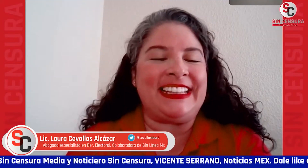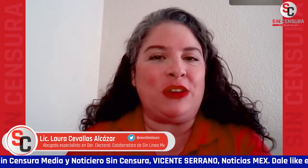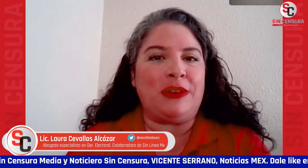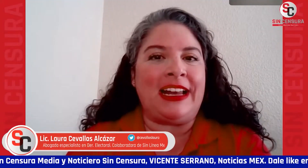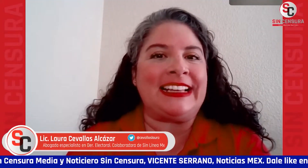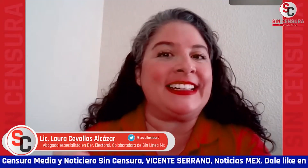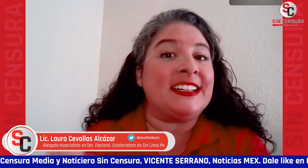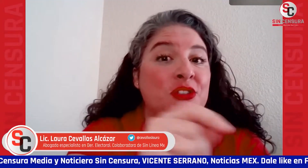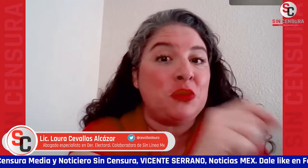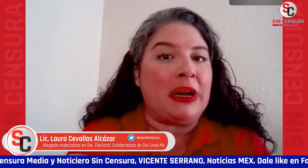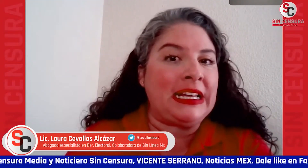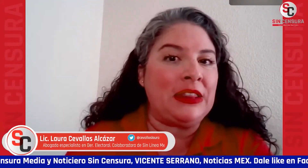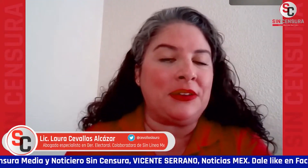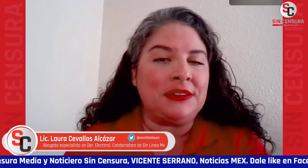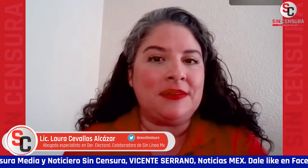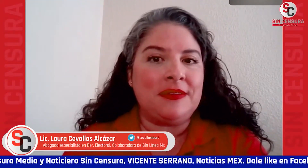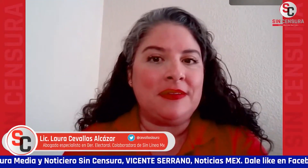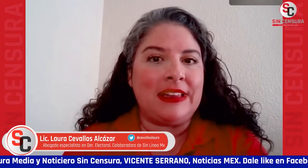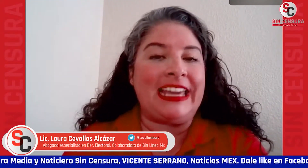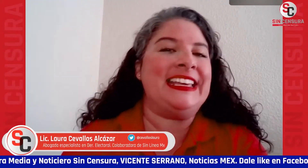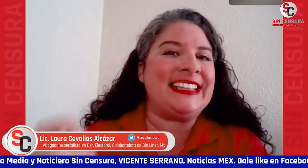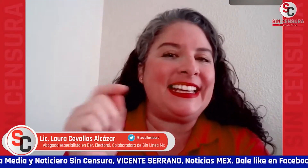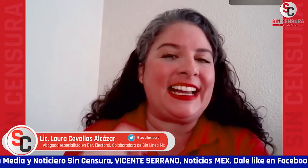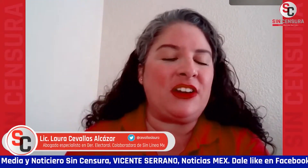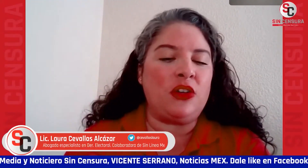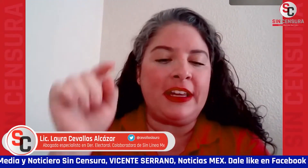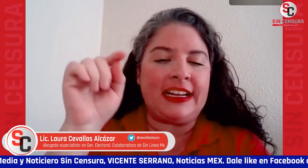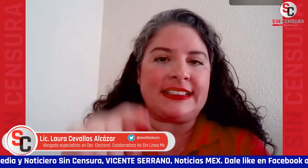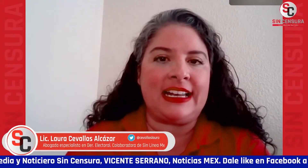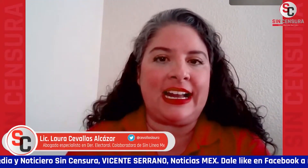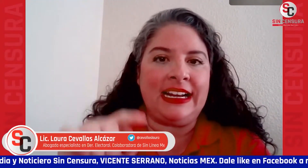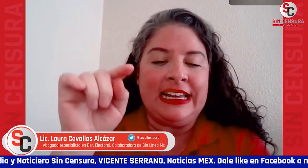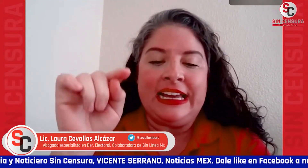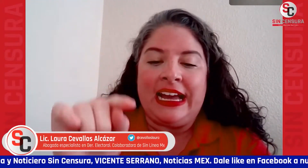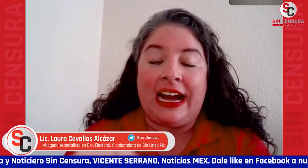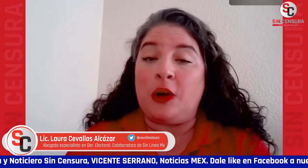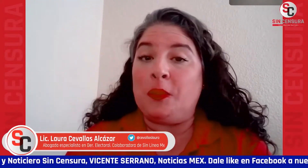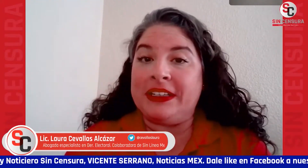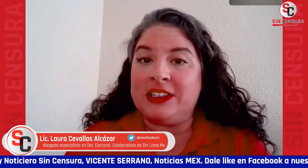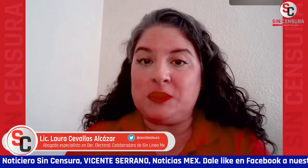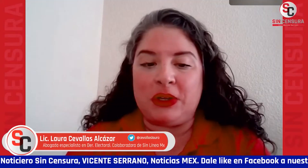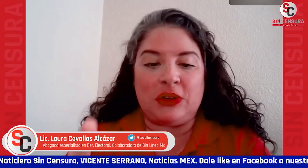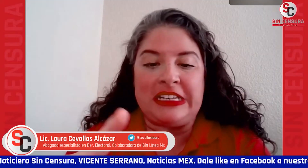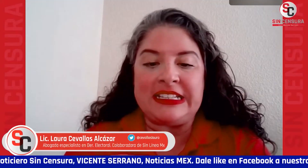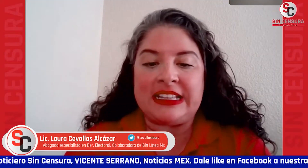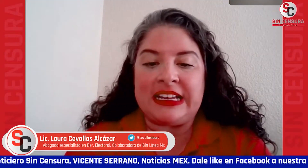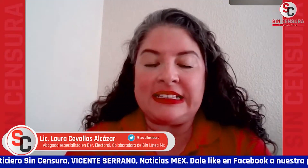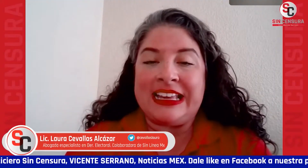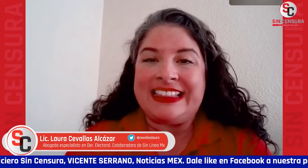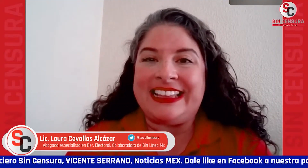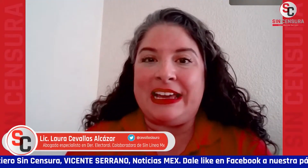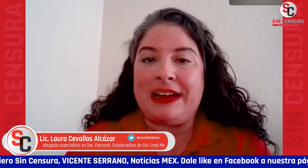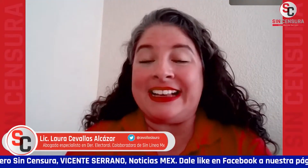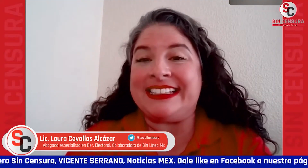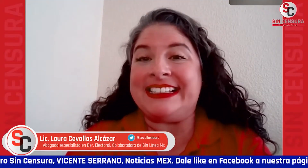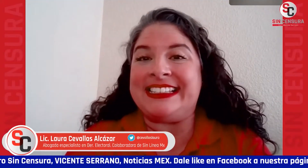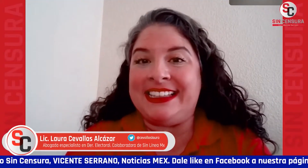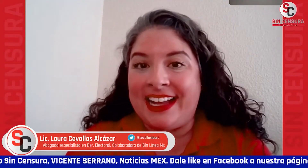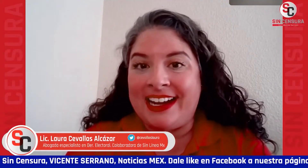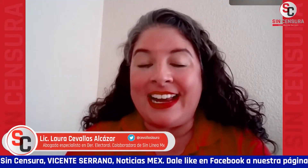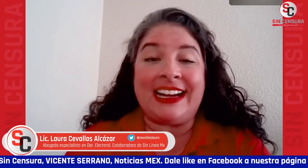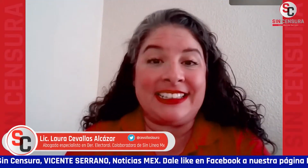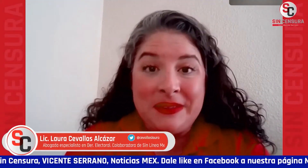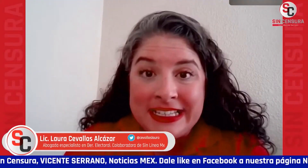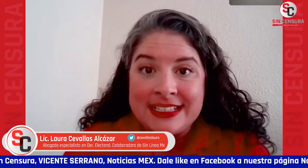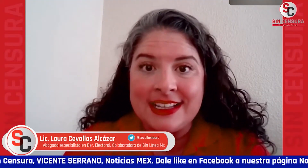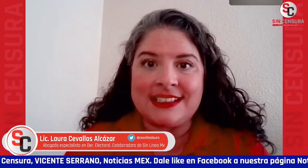una dictadura, las ejerció su marido. Ella se encargó de encarcelar a compañeros periodistas, de